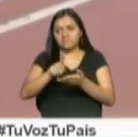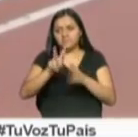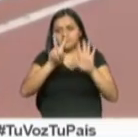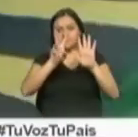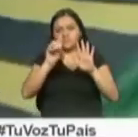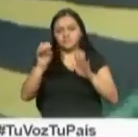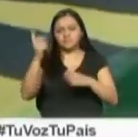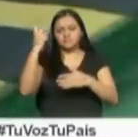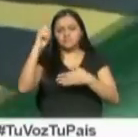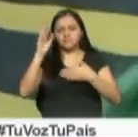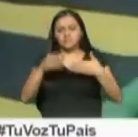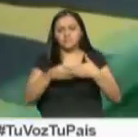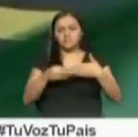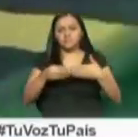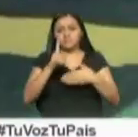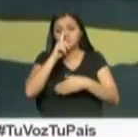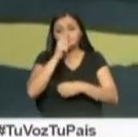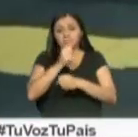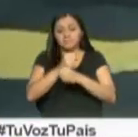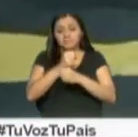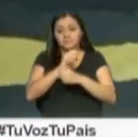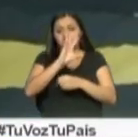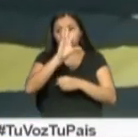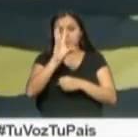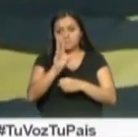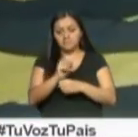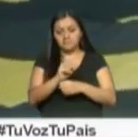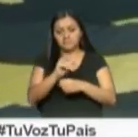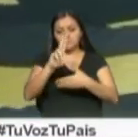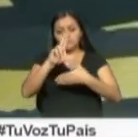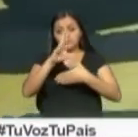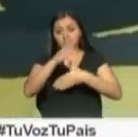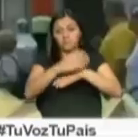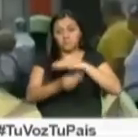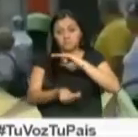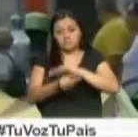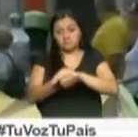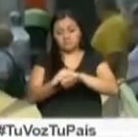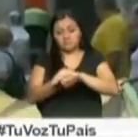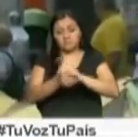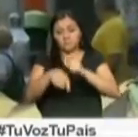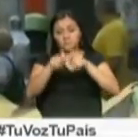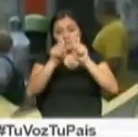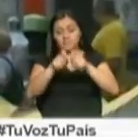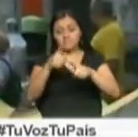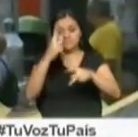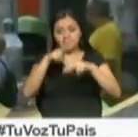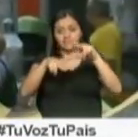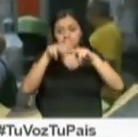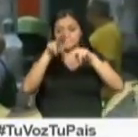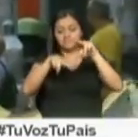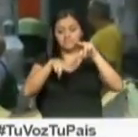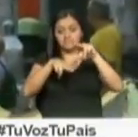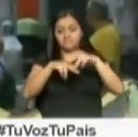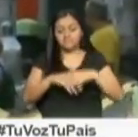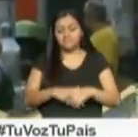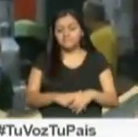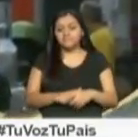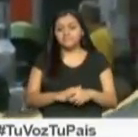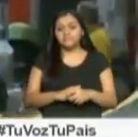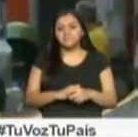700 millones de dólares a funcionarios de países de África y América Latina para garantizar contratos de obras públicas.